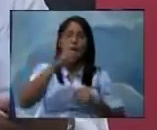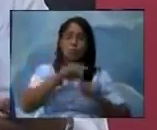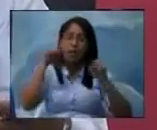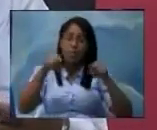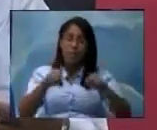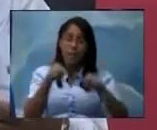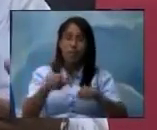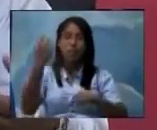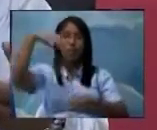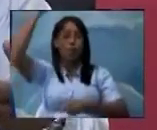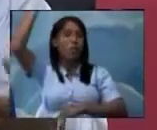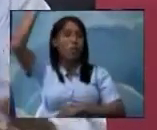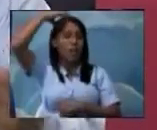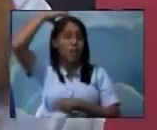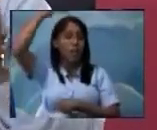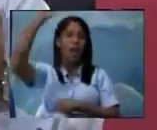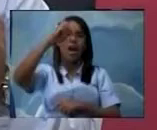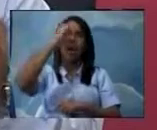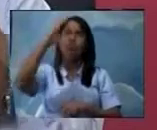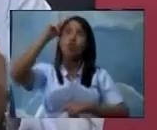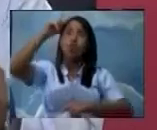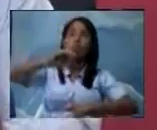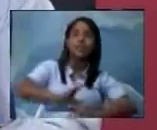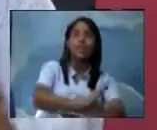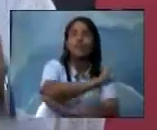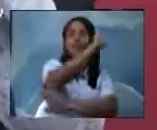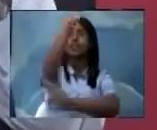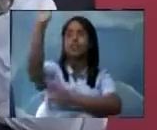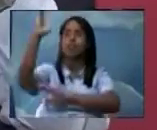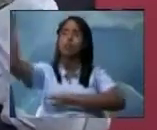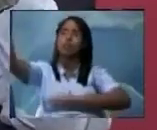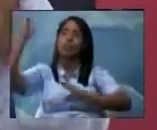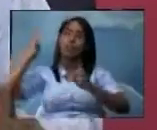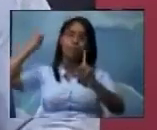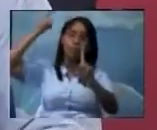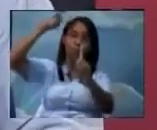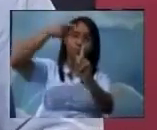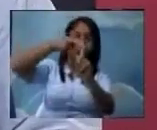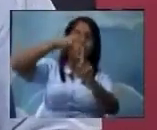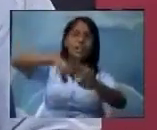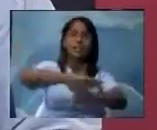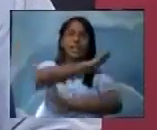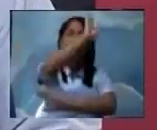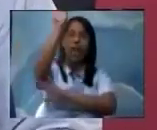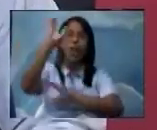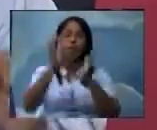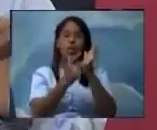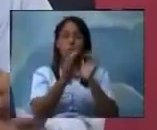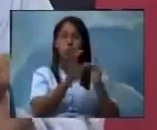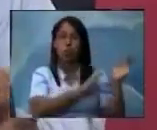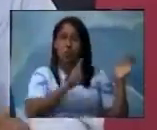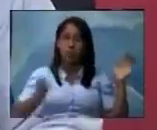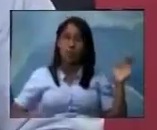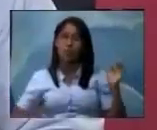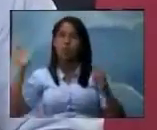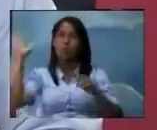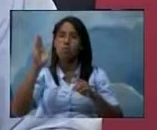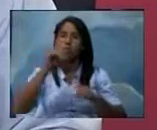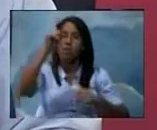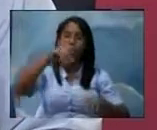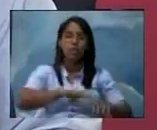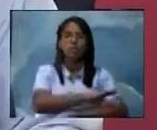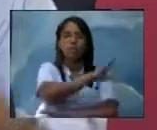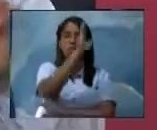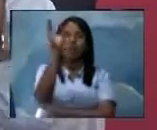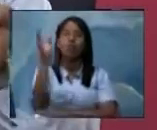de estos reyes, el Dios del cielo, viene directamente del cielo. Jesucristo viene del